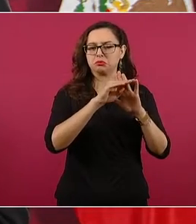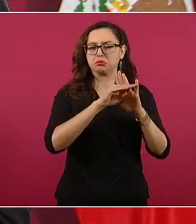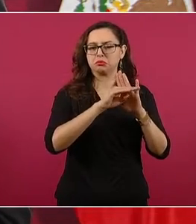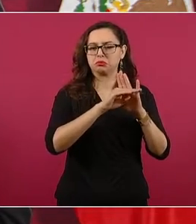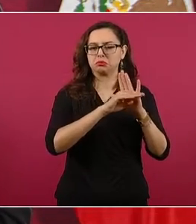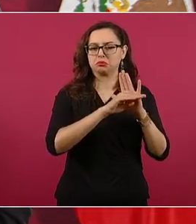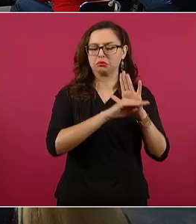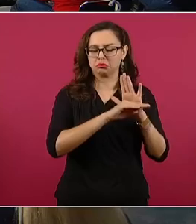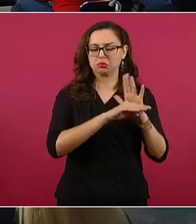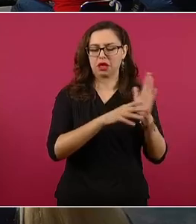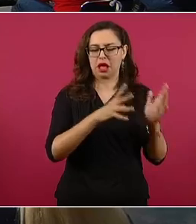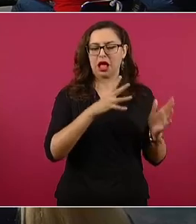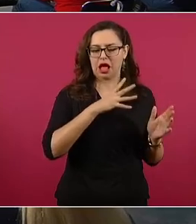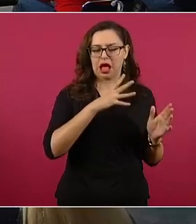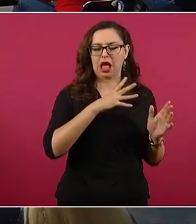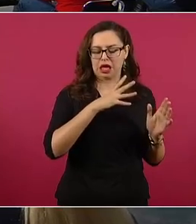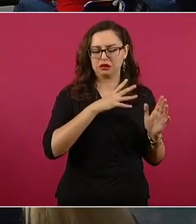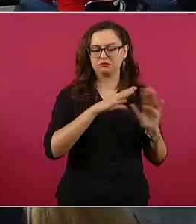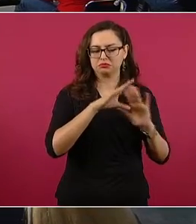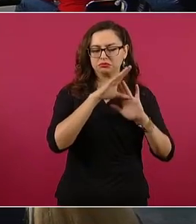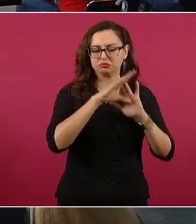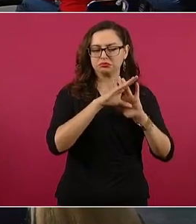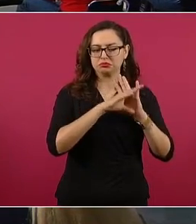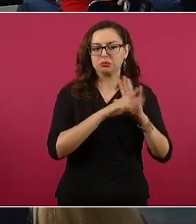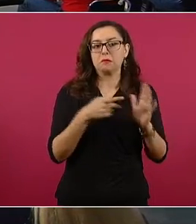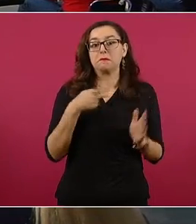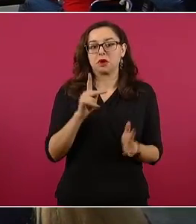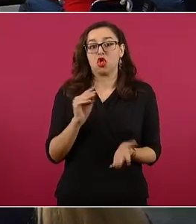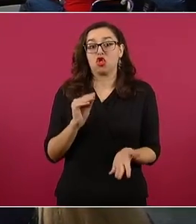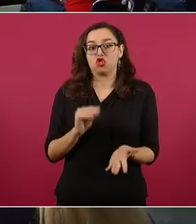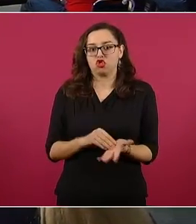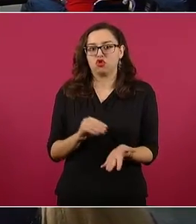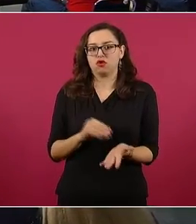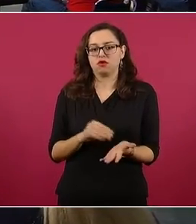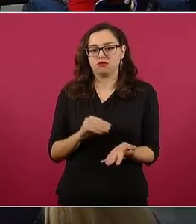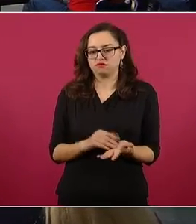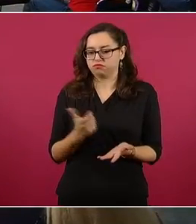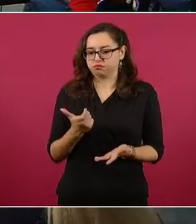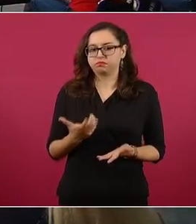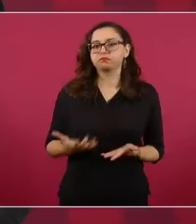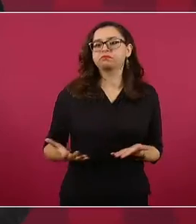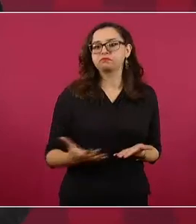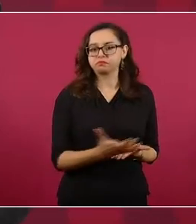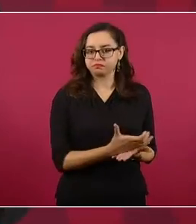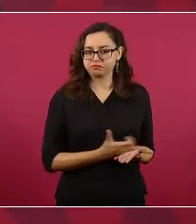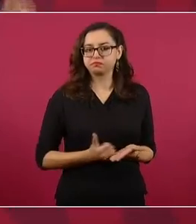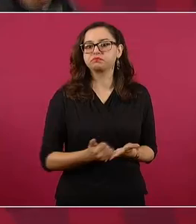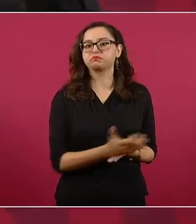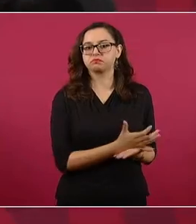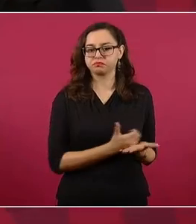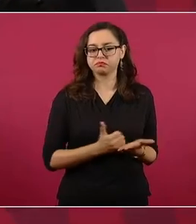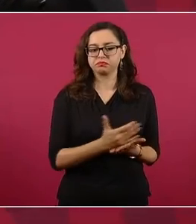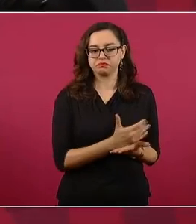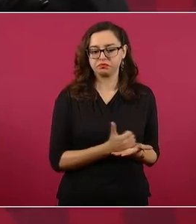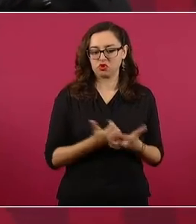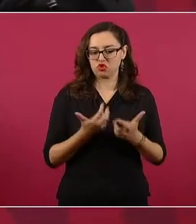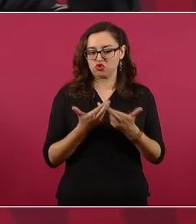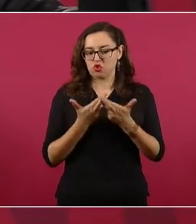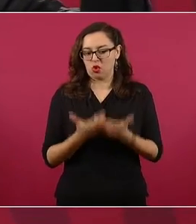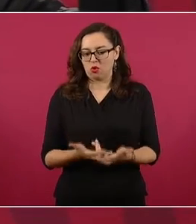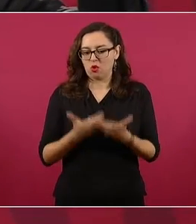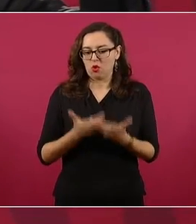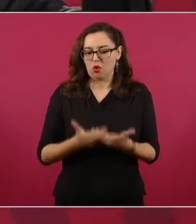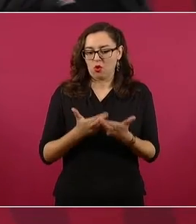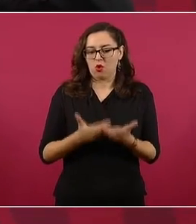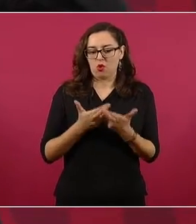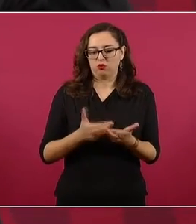hay una ganancia, hay una utilidad, y ese margen de